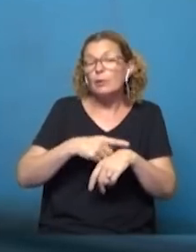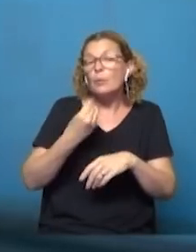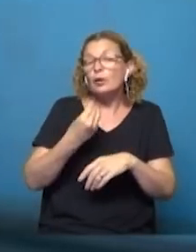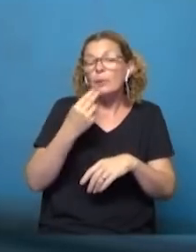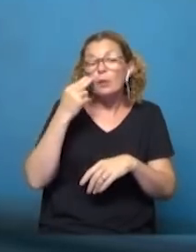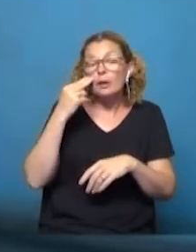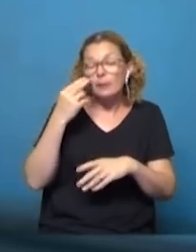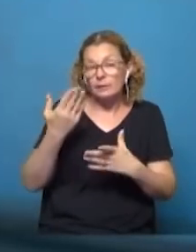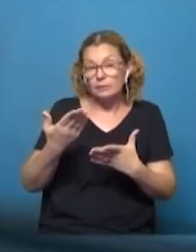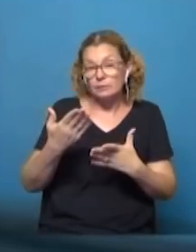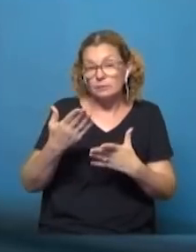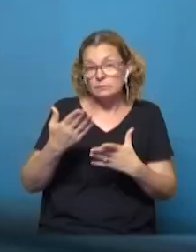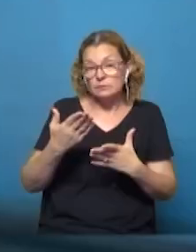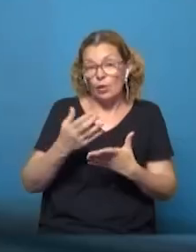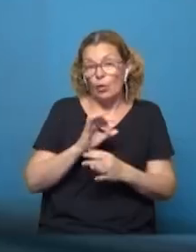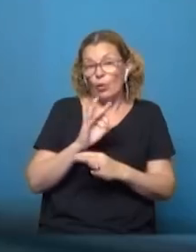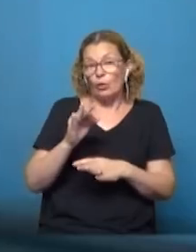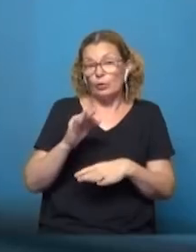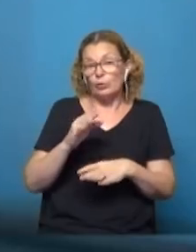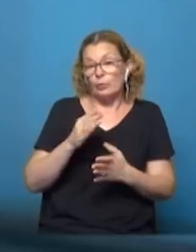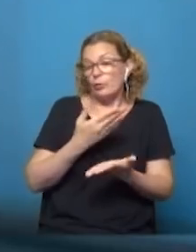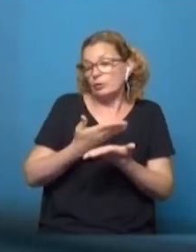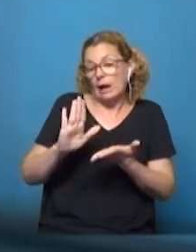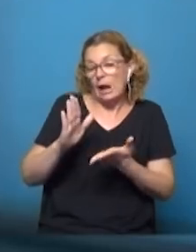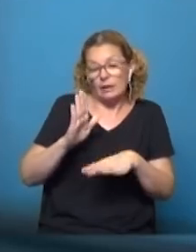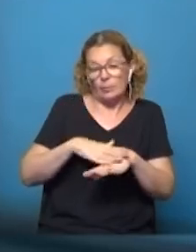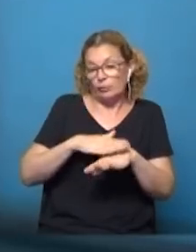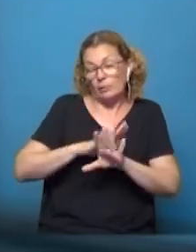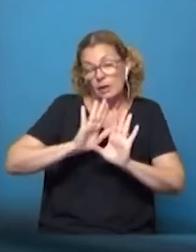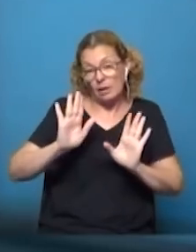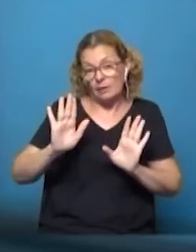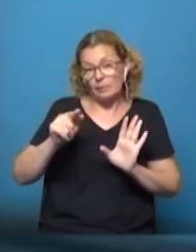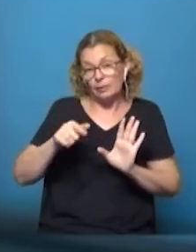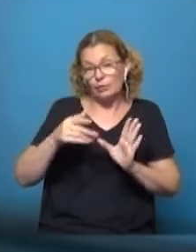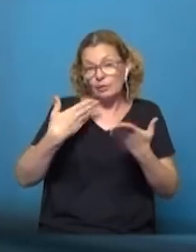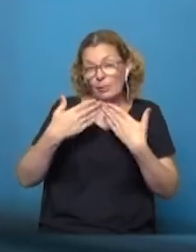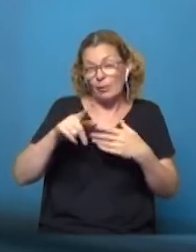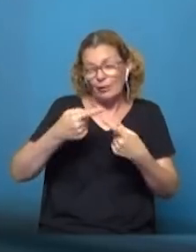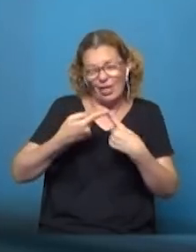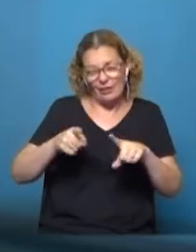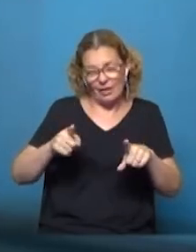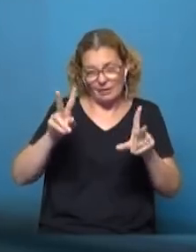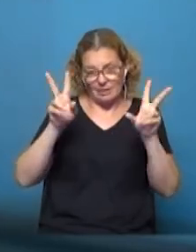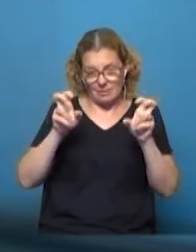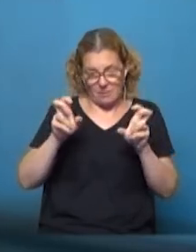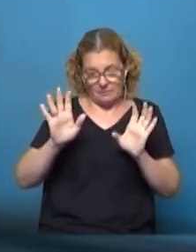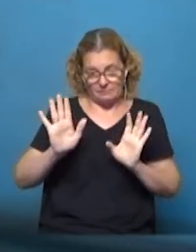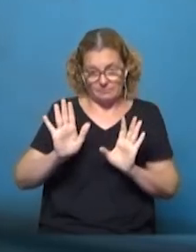delitos O sí debe ser es culpado de todo pero esto estamos hablando de otra cosa